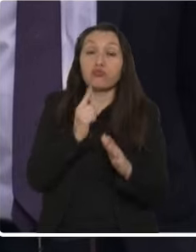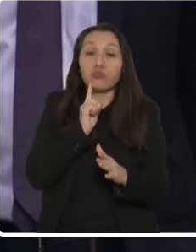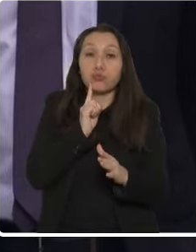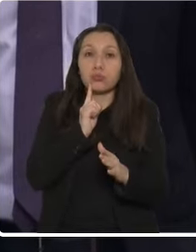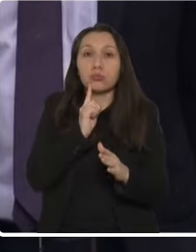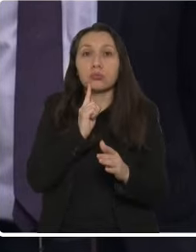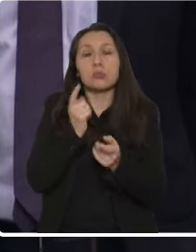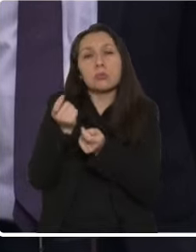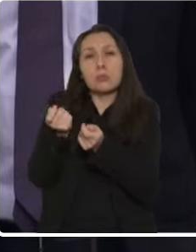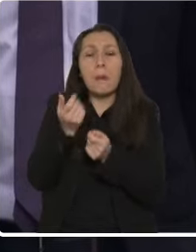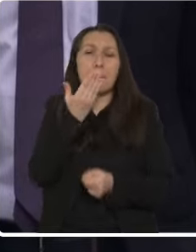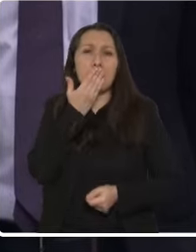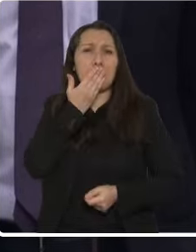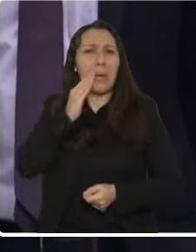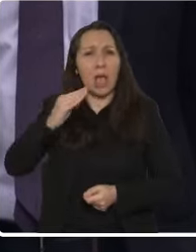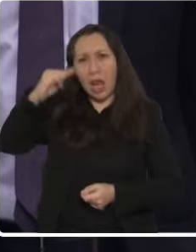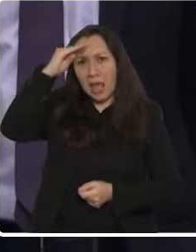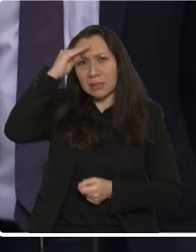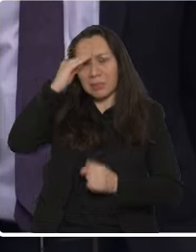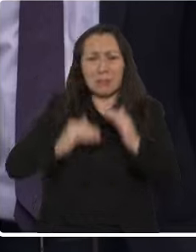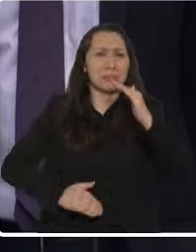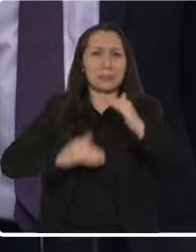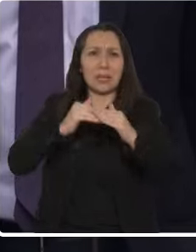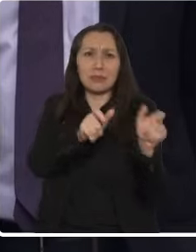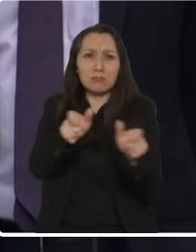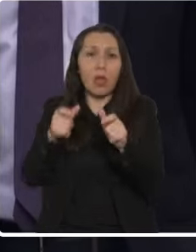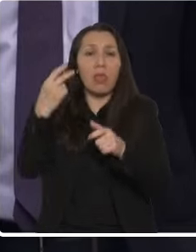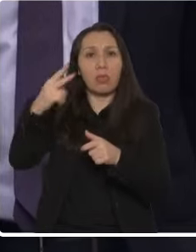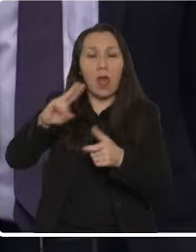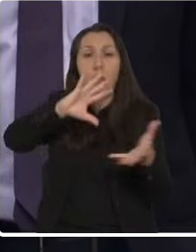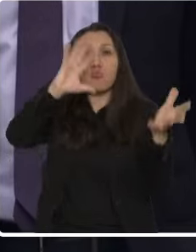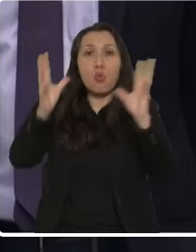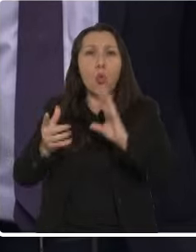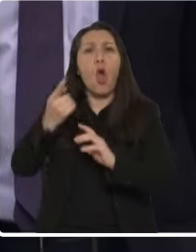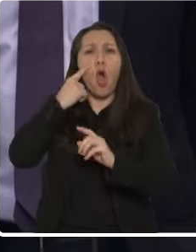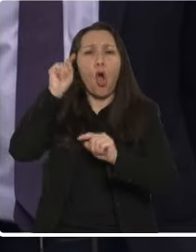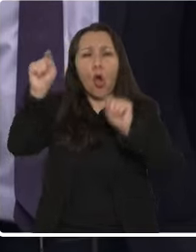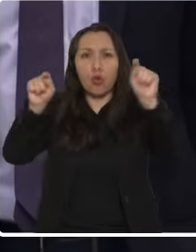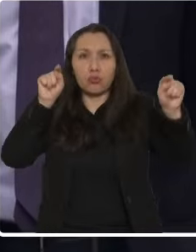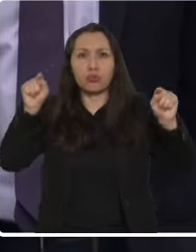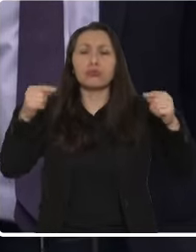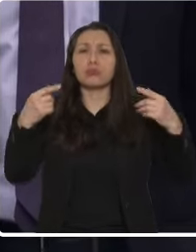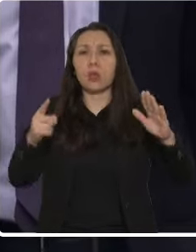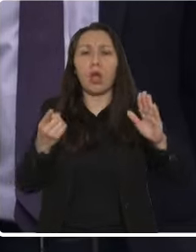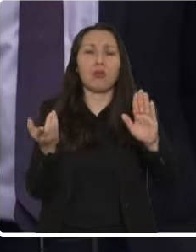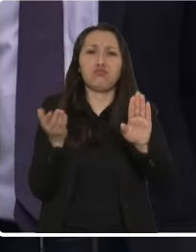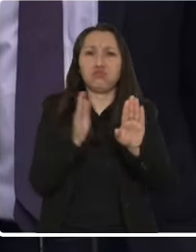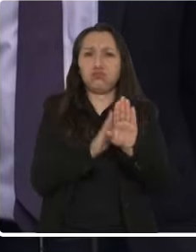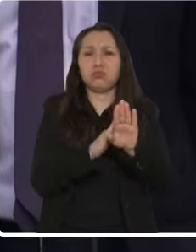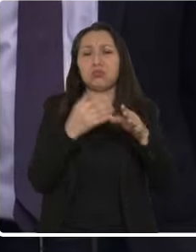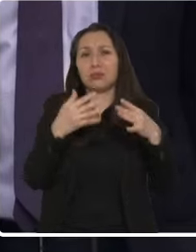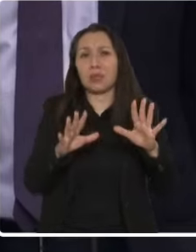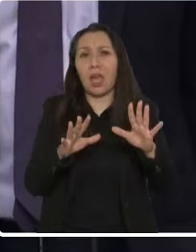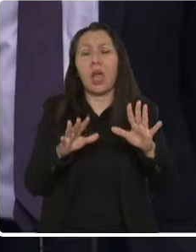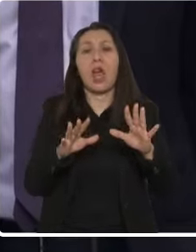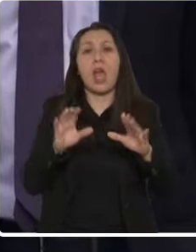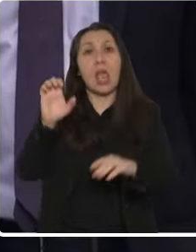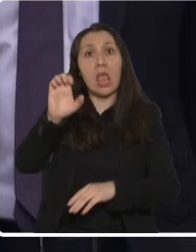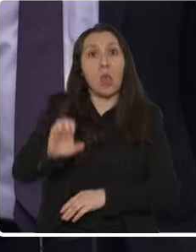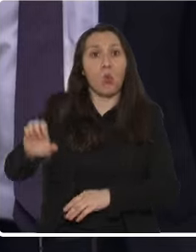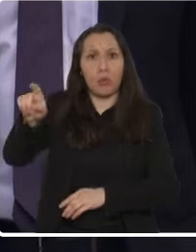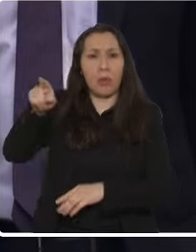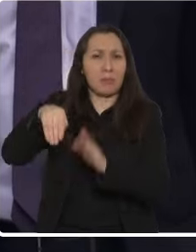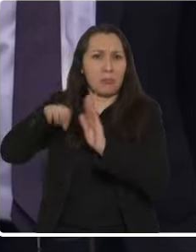hace referencia a las mejores experiencias de alta seguridad que hay en el mundo, que se conocen, están fundamentalmente instaladas en el continente